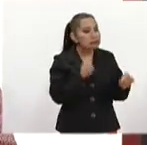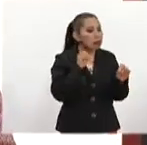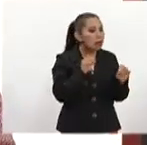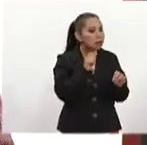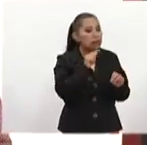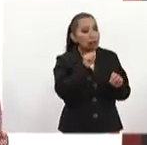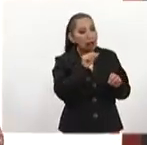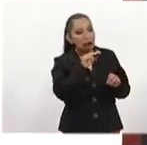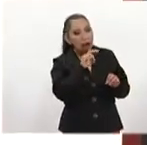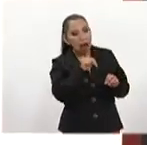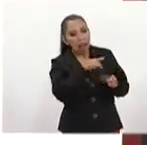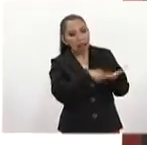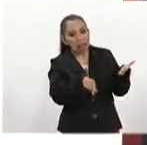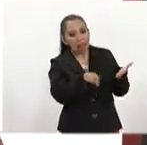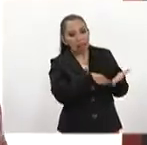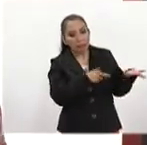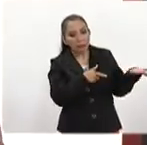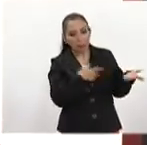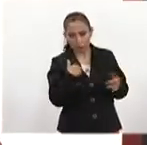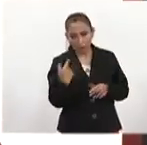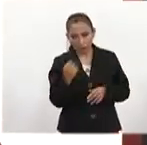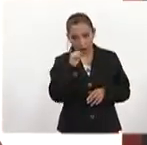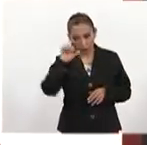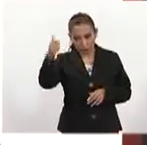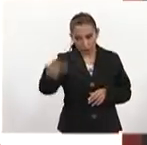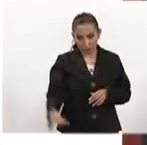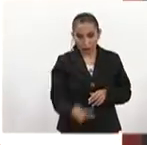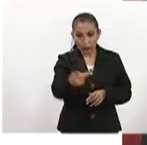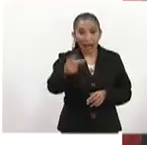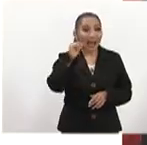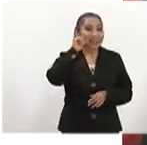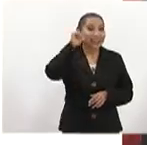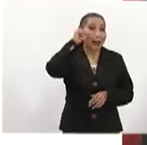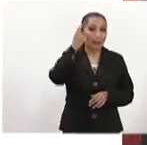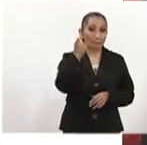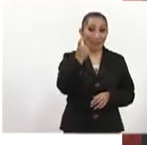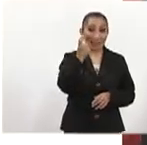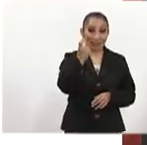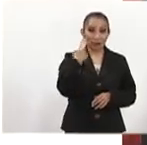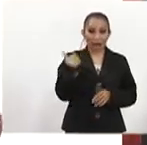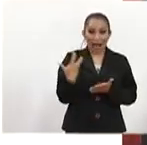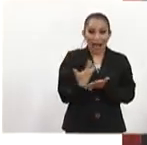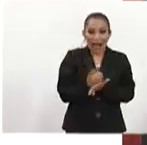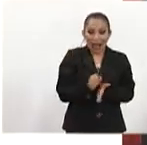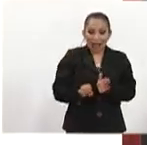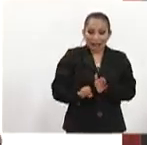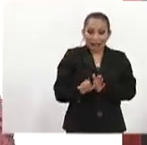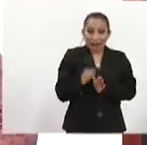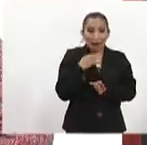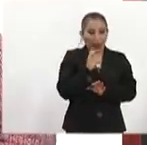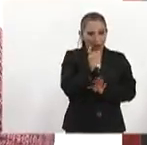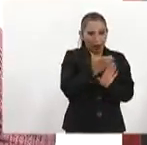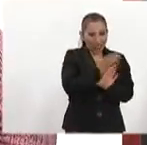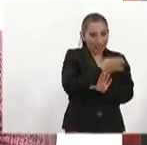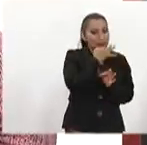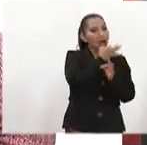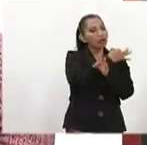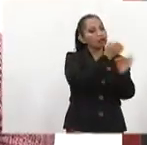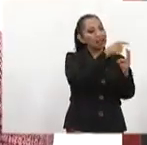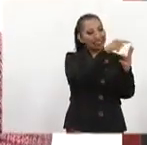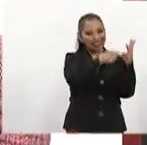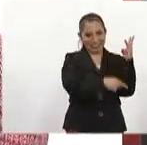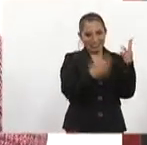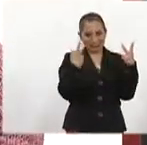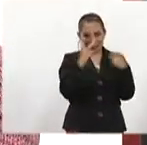el Telecán? Y me gustaría preguntarte también, ayer el peso se recuperó tras el anuncio que hicieron los